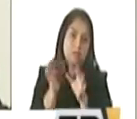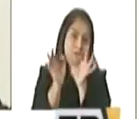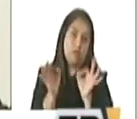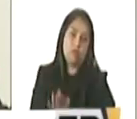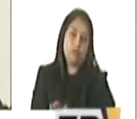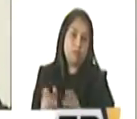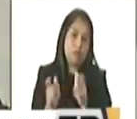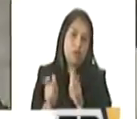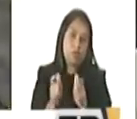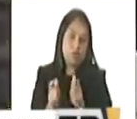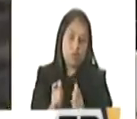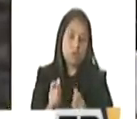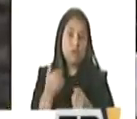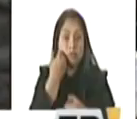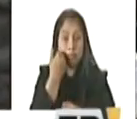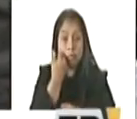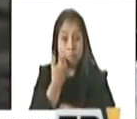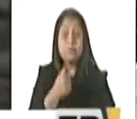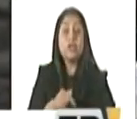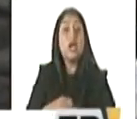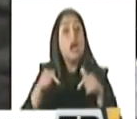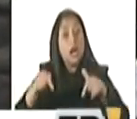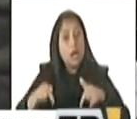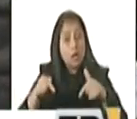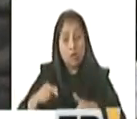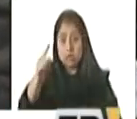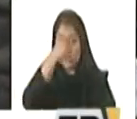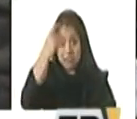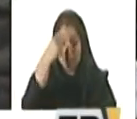tomar. Se está trabajando en una